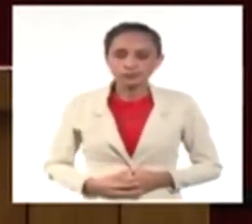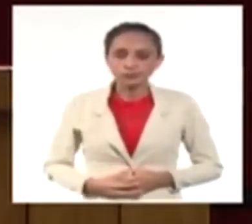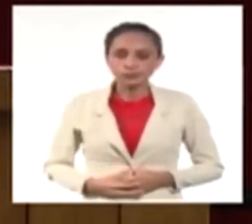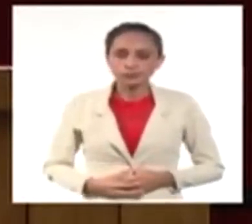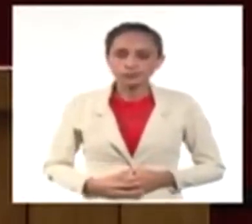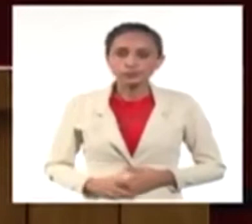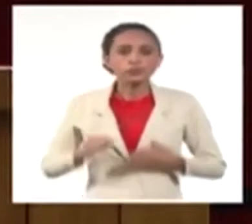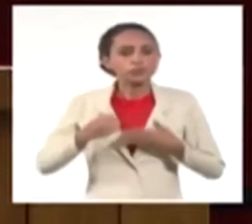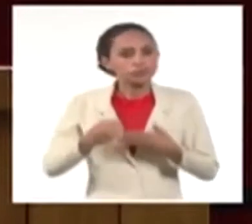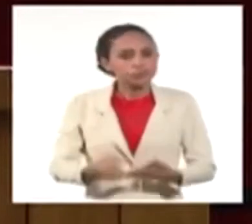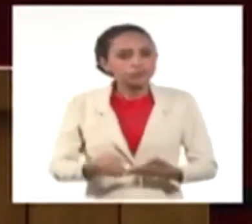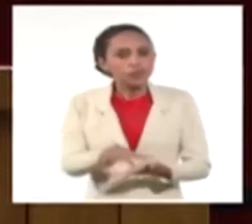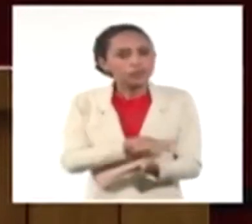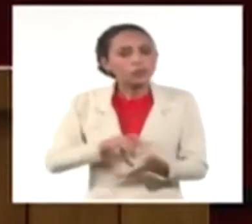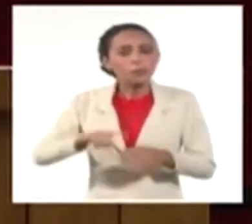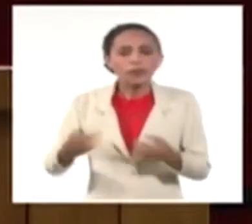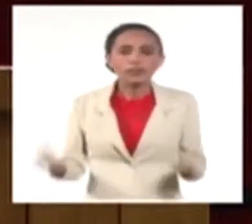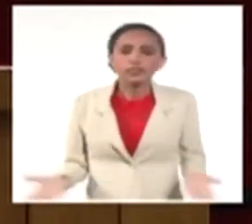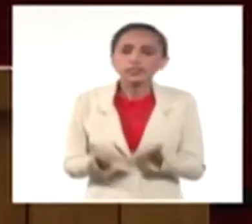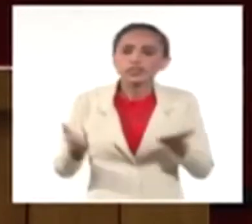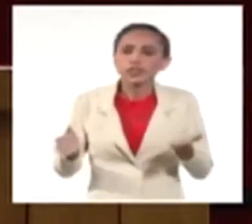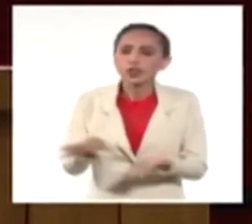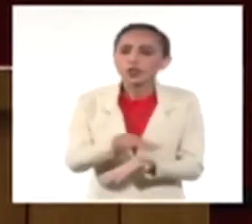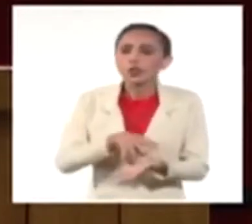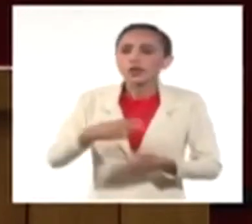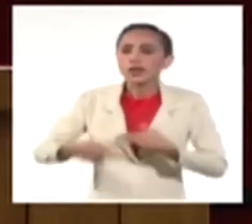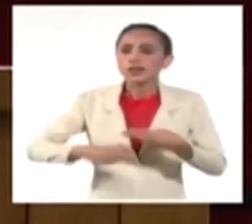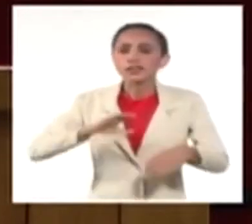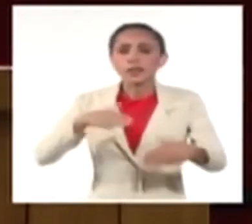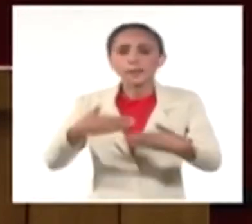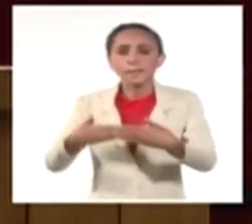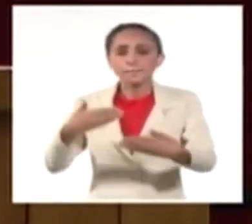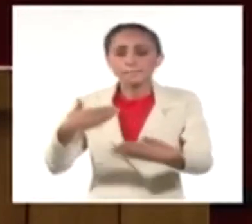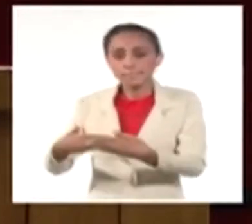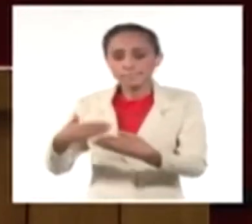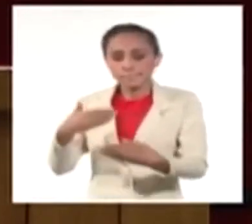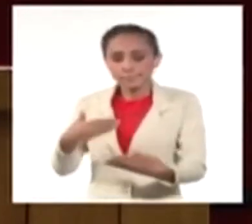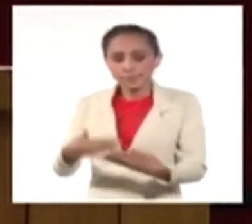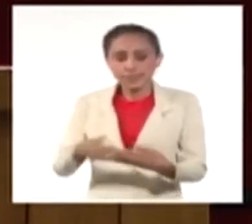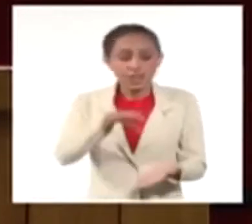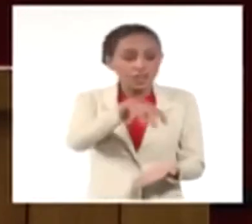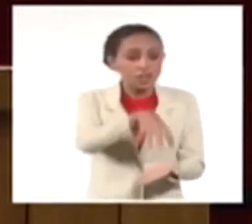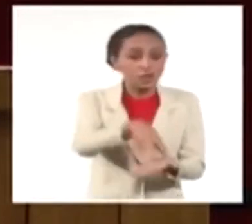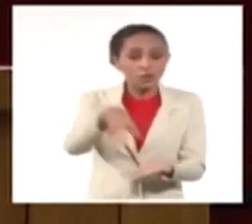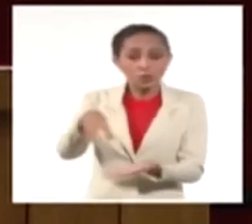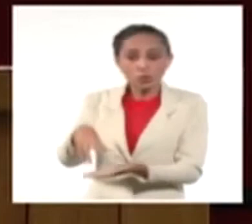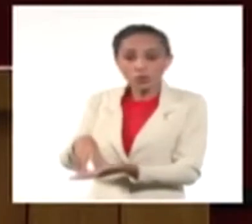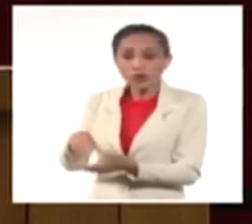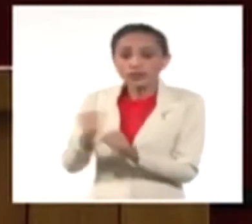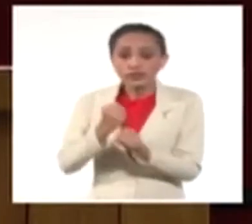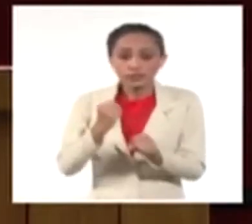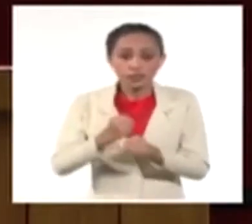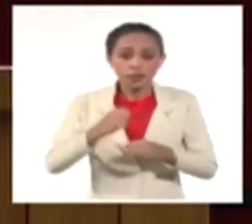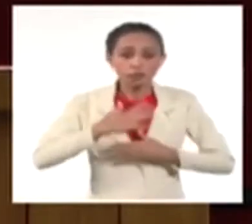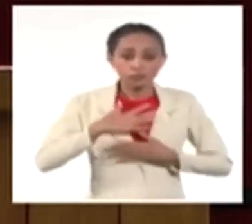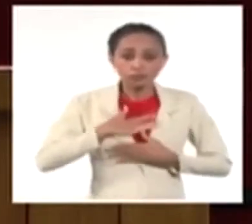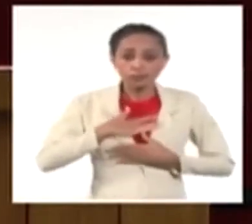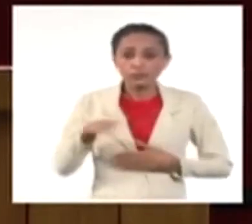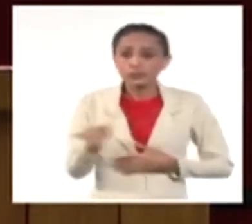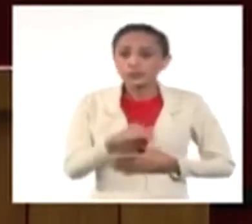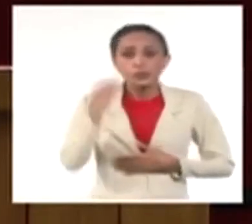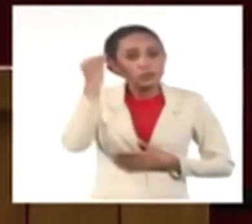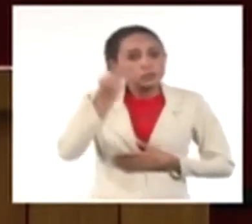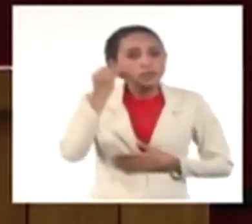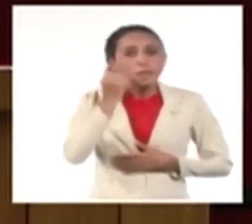el desarrollo local que realizan las empresas, establecimientos y formas de gestión no estatal, se prevén más